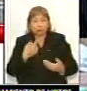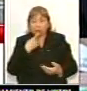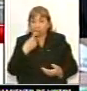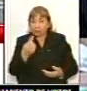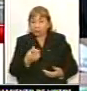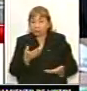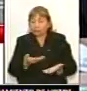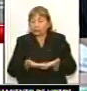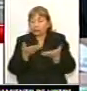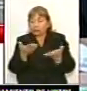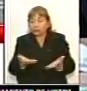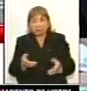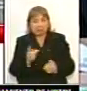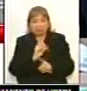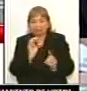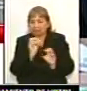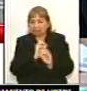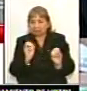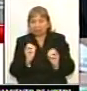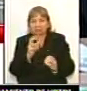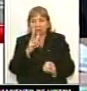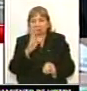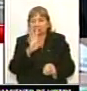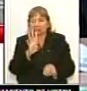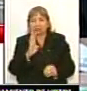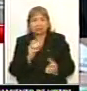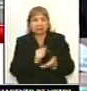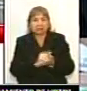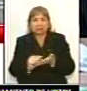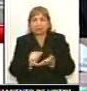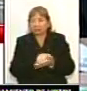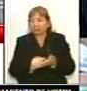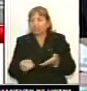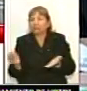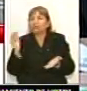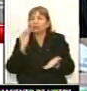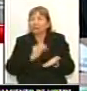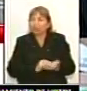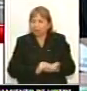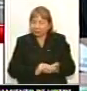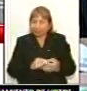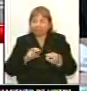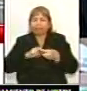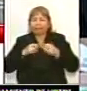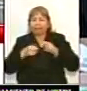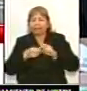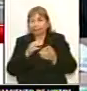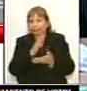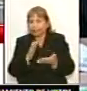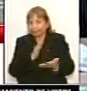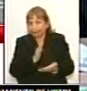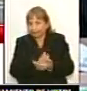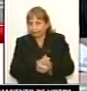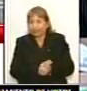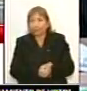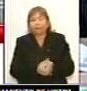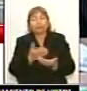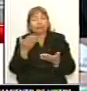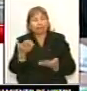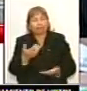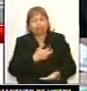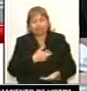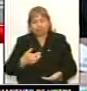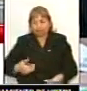acá en la mesa, tampoco van a durar más de 3 o 4 meses y nuevamente tendremos el mismo problema. Por eso, presidente, yo